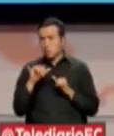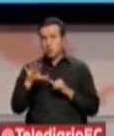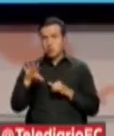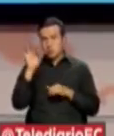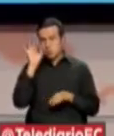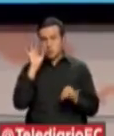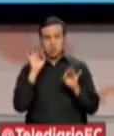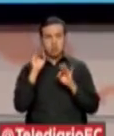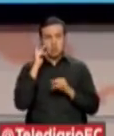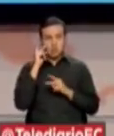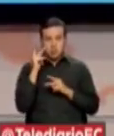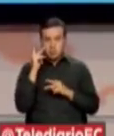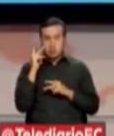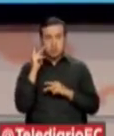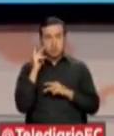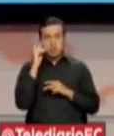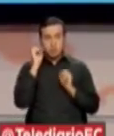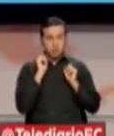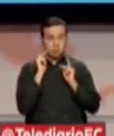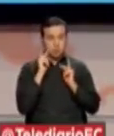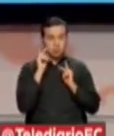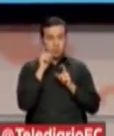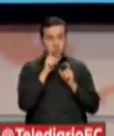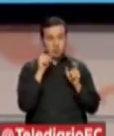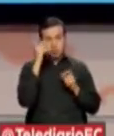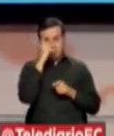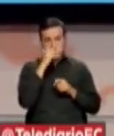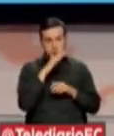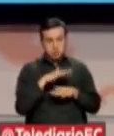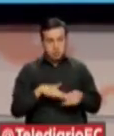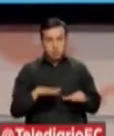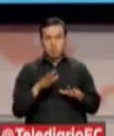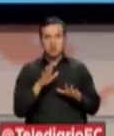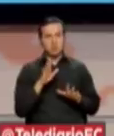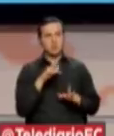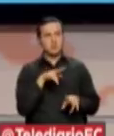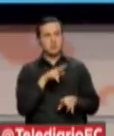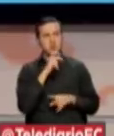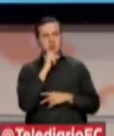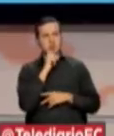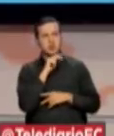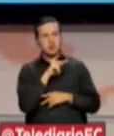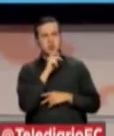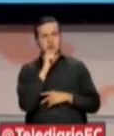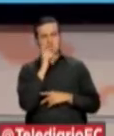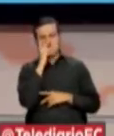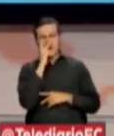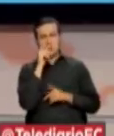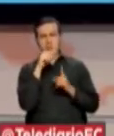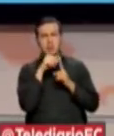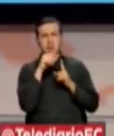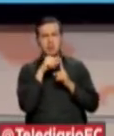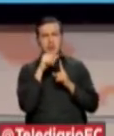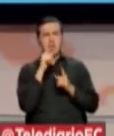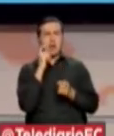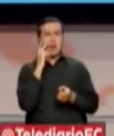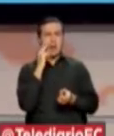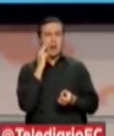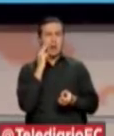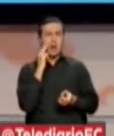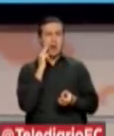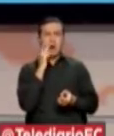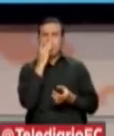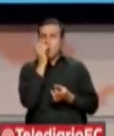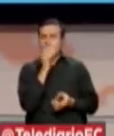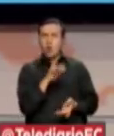que le quiero entender no les dan la oportunidad nuestra gente hay un prejuicio no quiero incluso tomar la palabra racismo sino